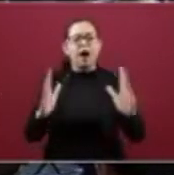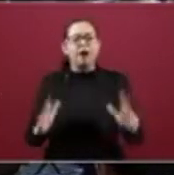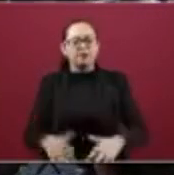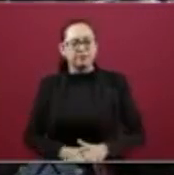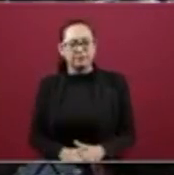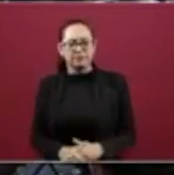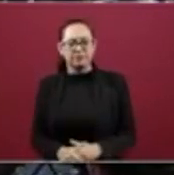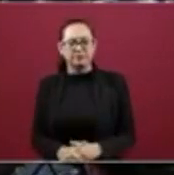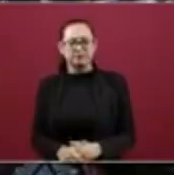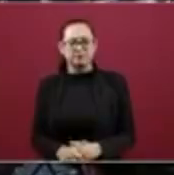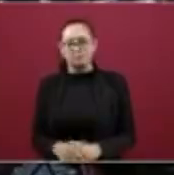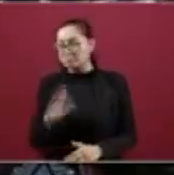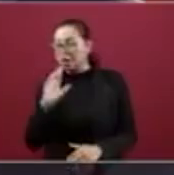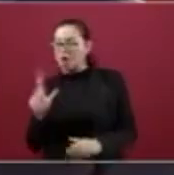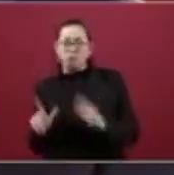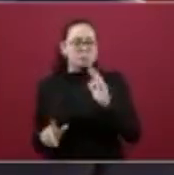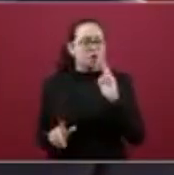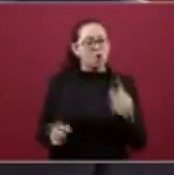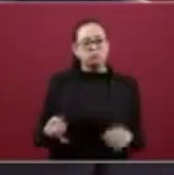¿quién lo hace mejor?